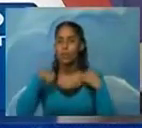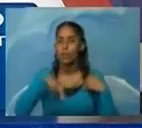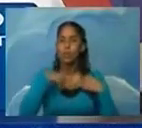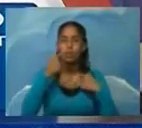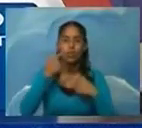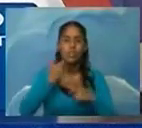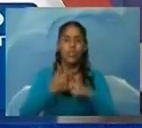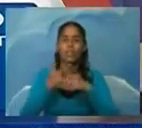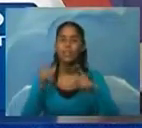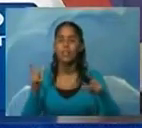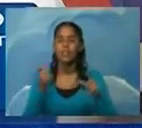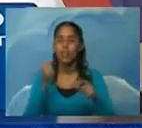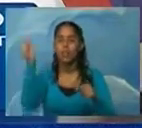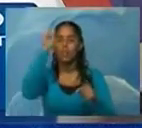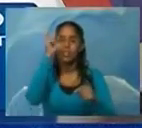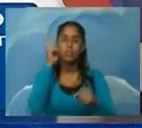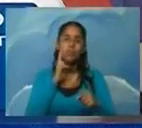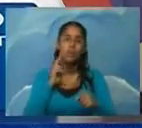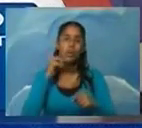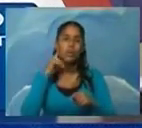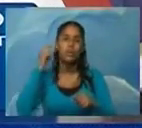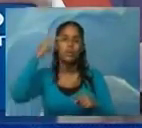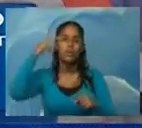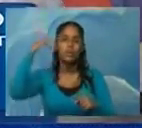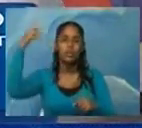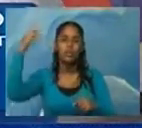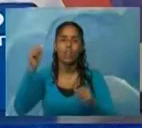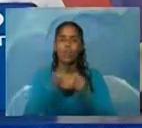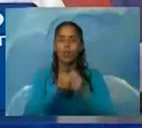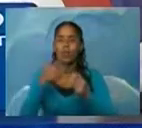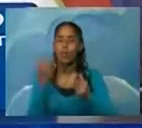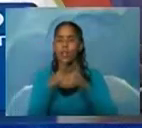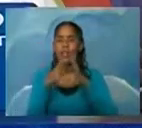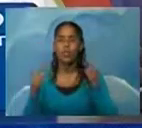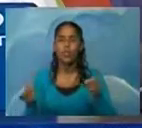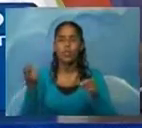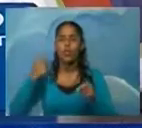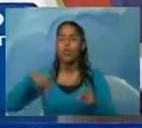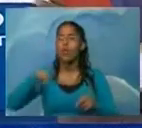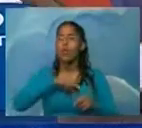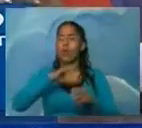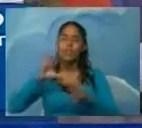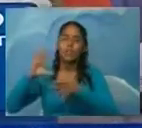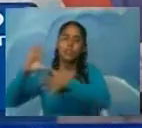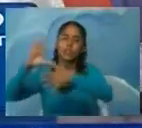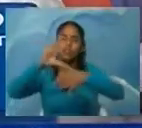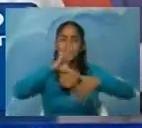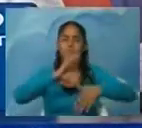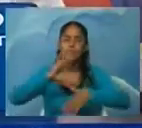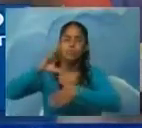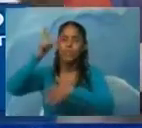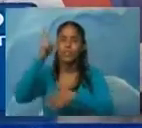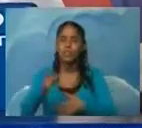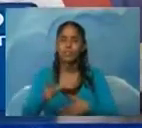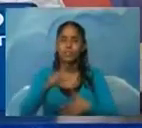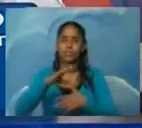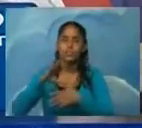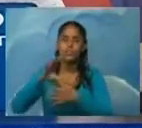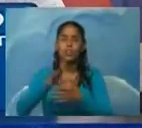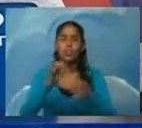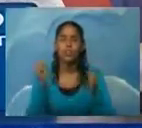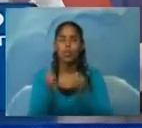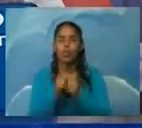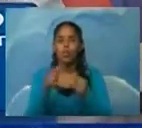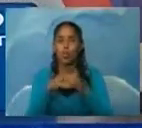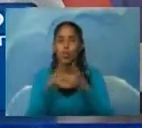libertador Simón Bolívar soñaba con que todo nuestro continente sea un continente con